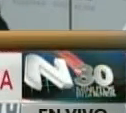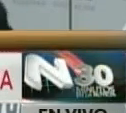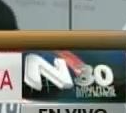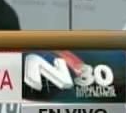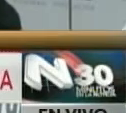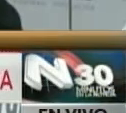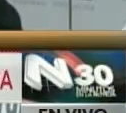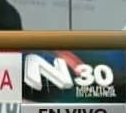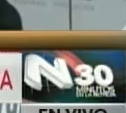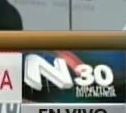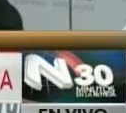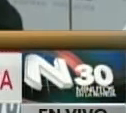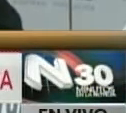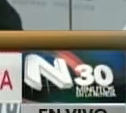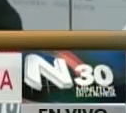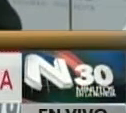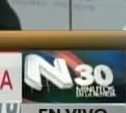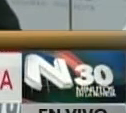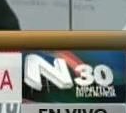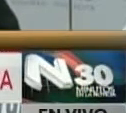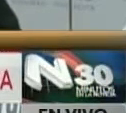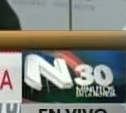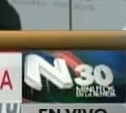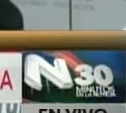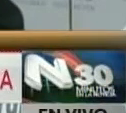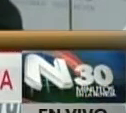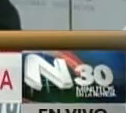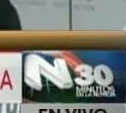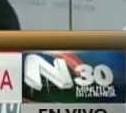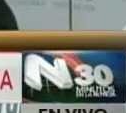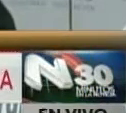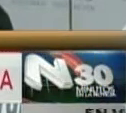hay 42.000 veredas o más, pues